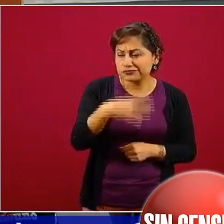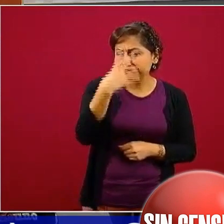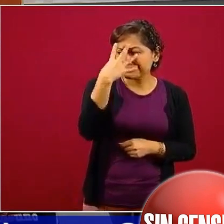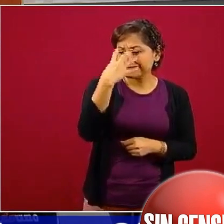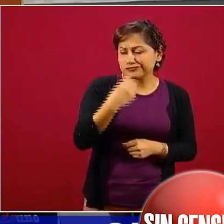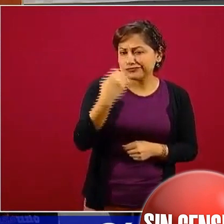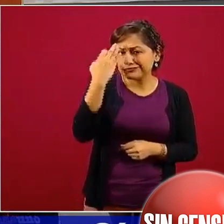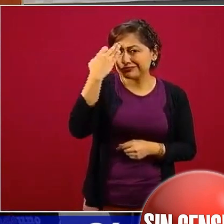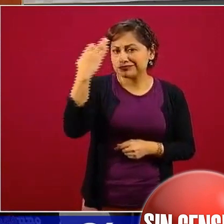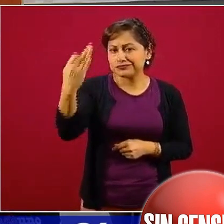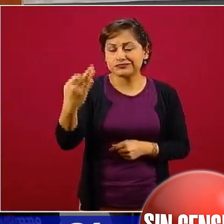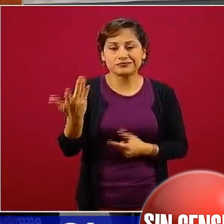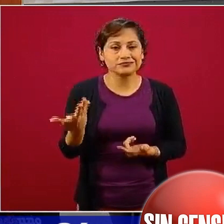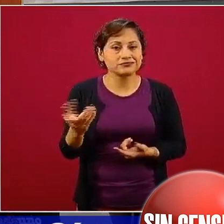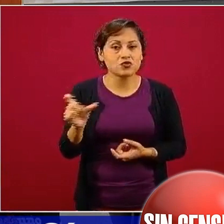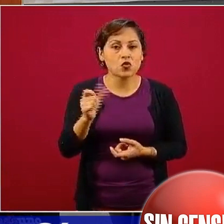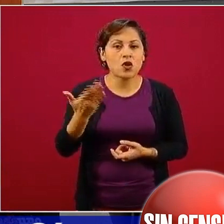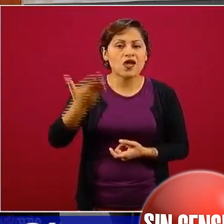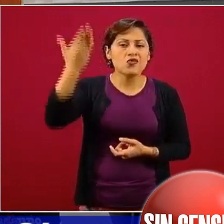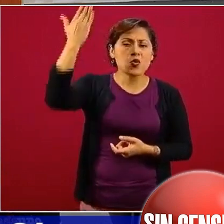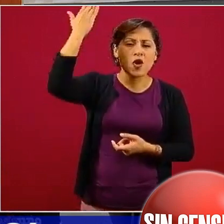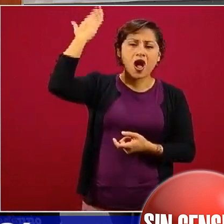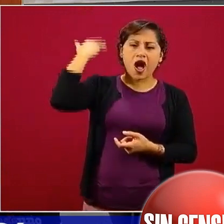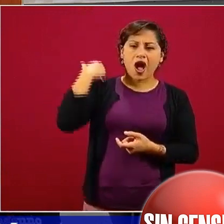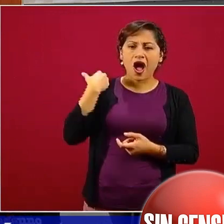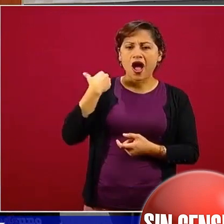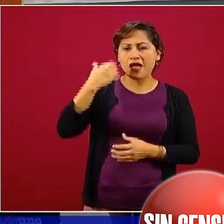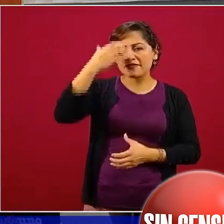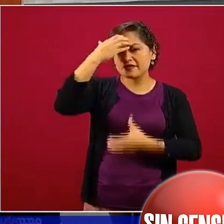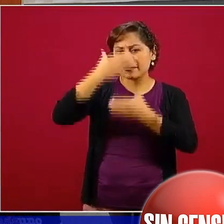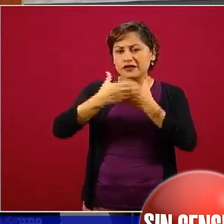Cortés asesina a Cuauhtémoc,